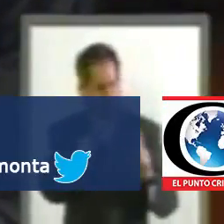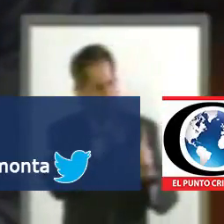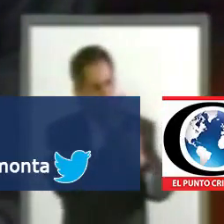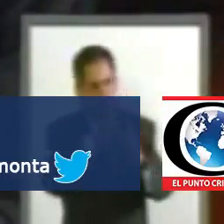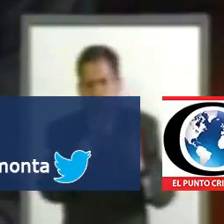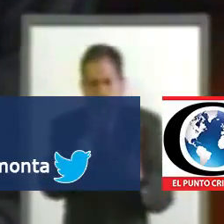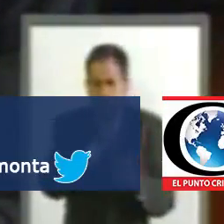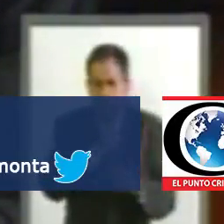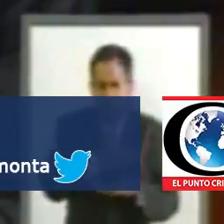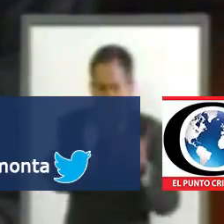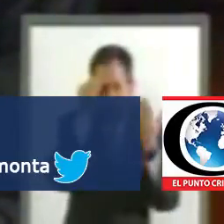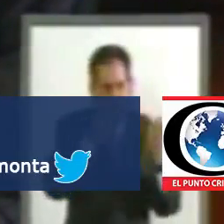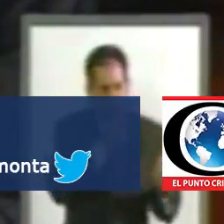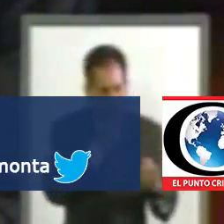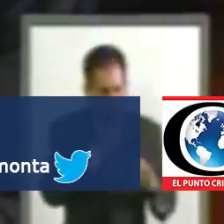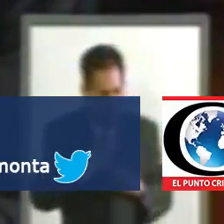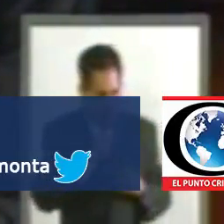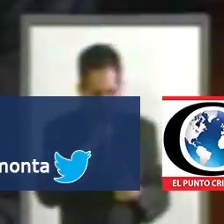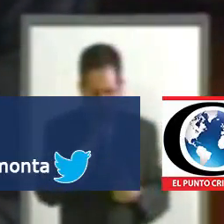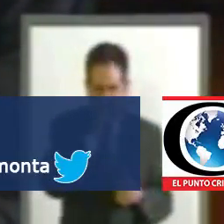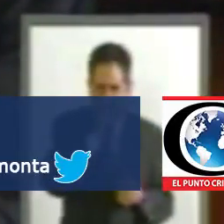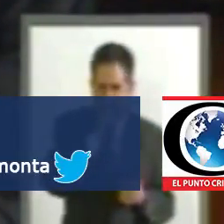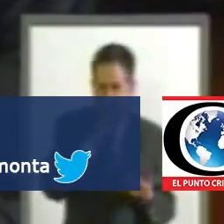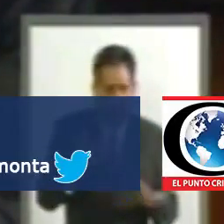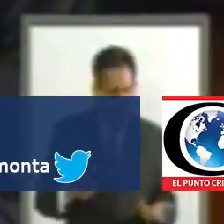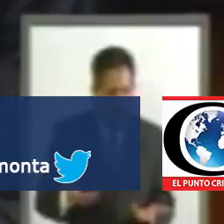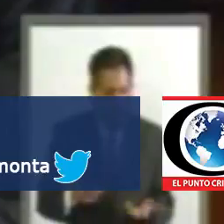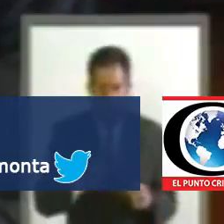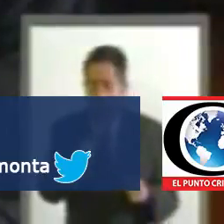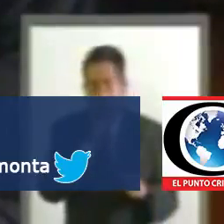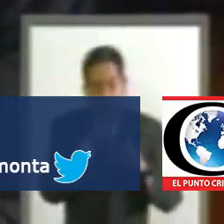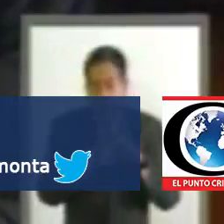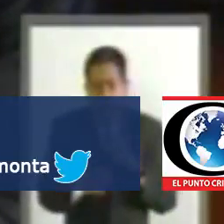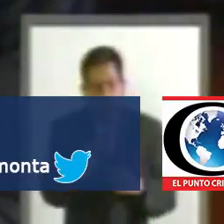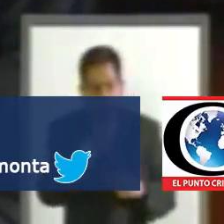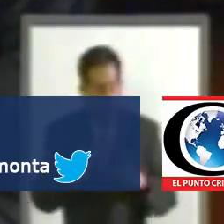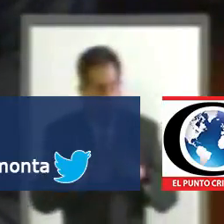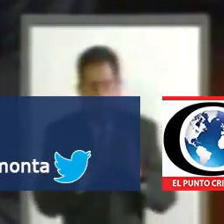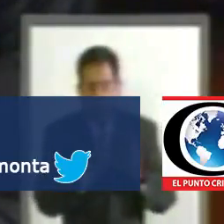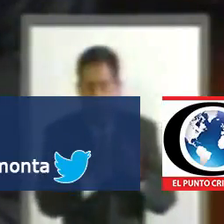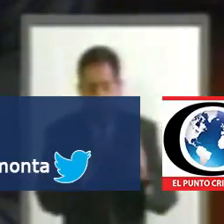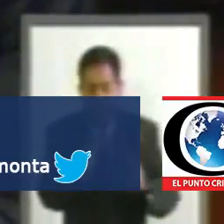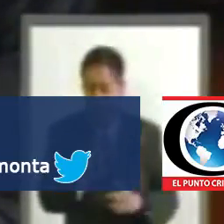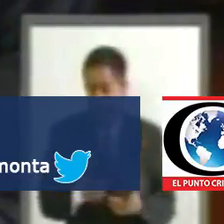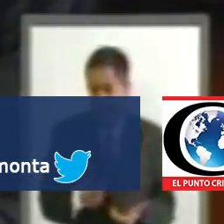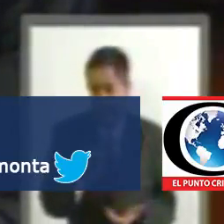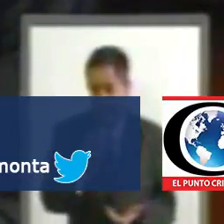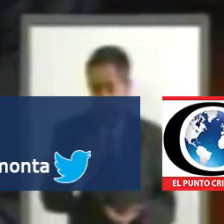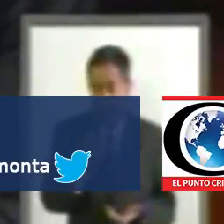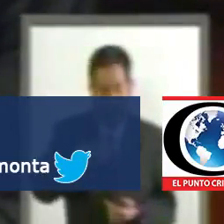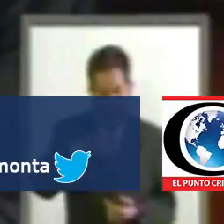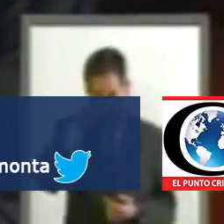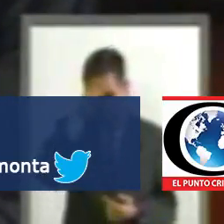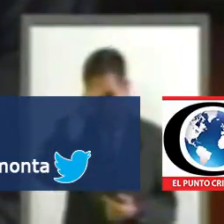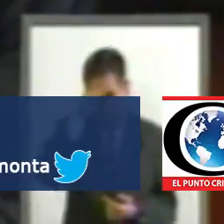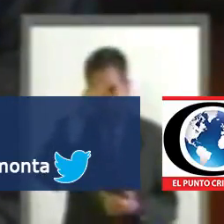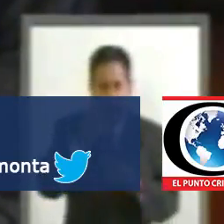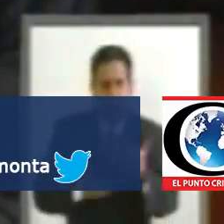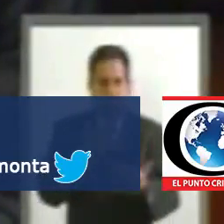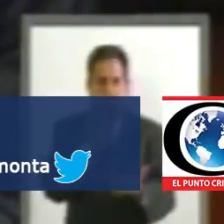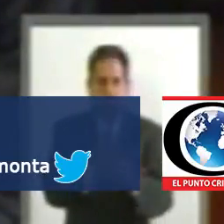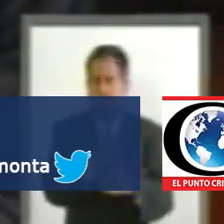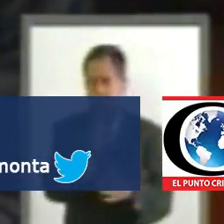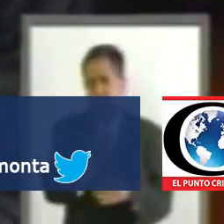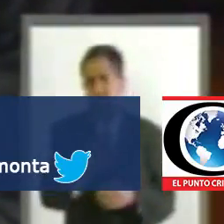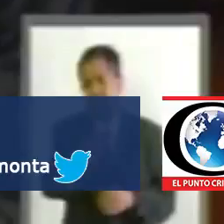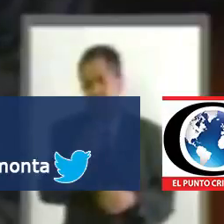atrás agravios y amenazas. Dijo que México tampoco aceptará aranceles en la renegociación